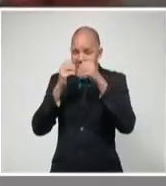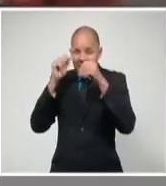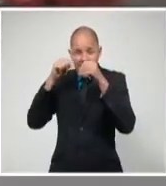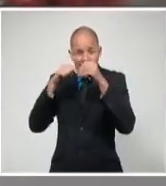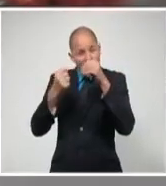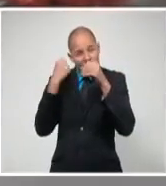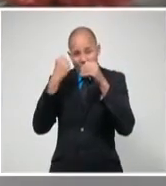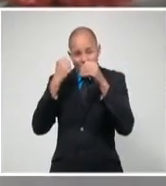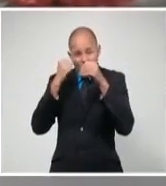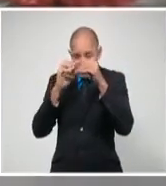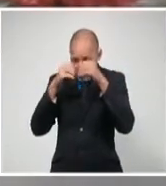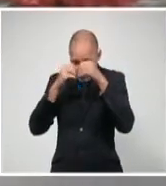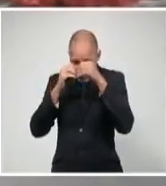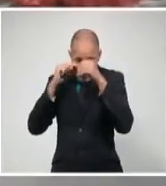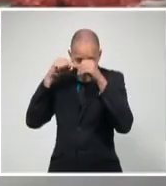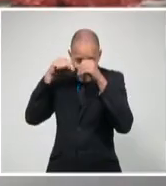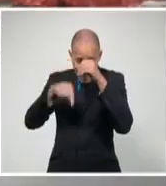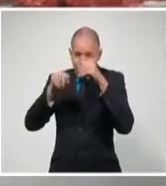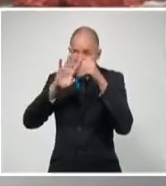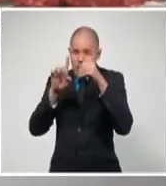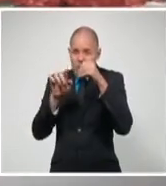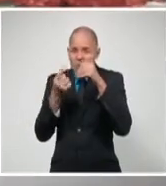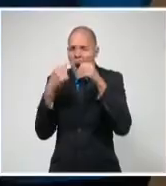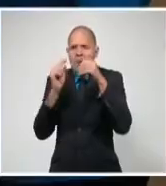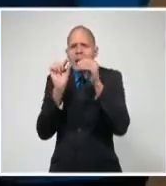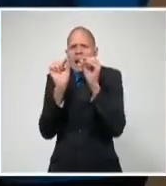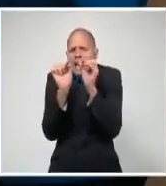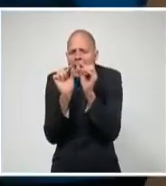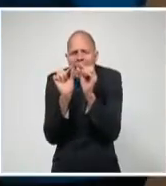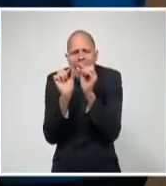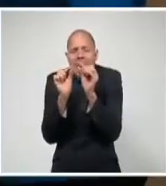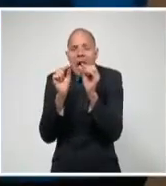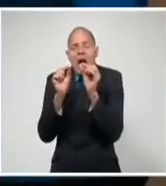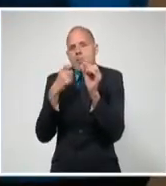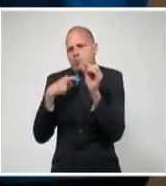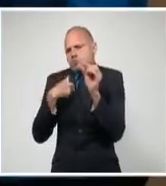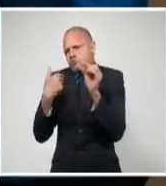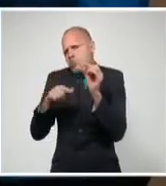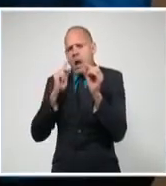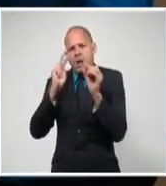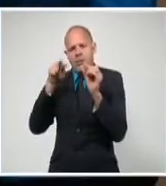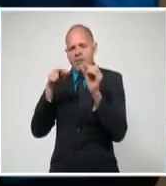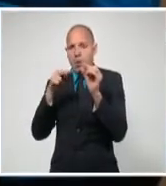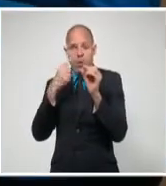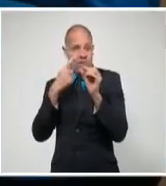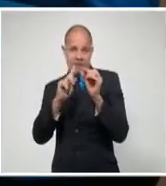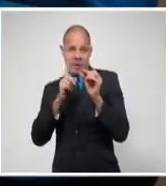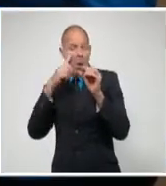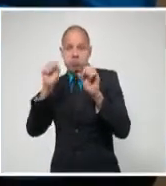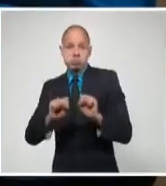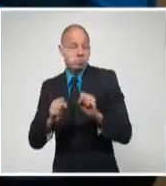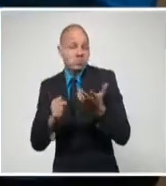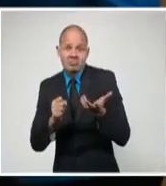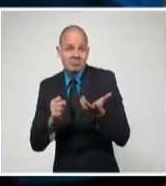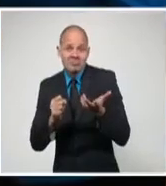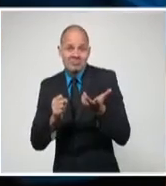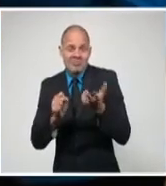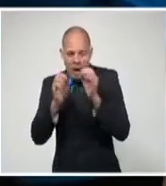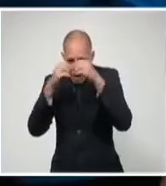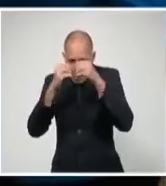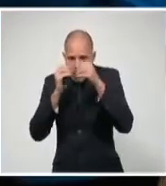técnica observar partículas tan pequeñas que son invisibles para los humanos, como es el caso del virus SARS-CoV-2 en muestras de